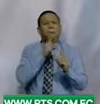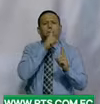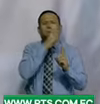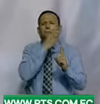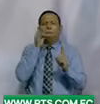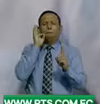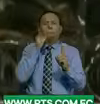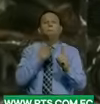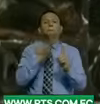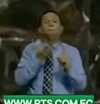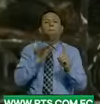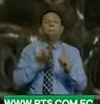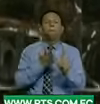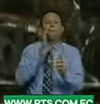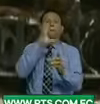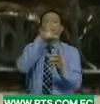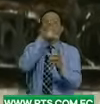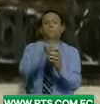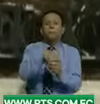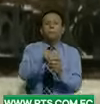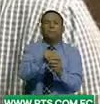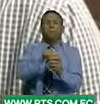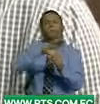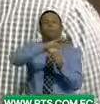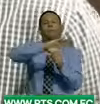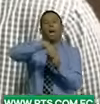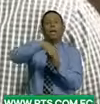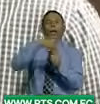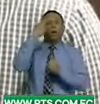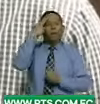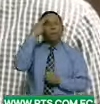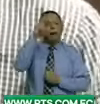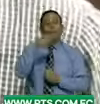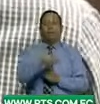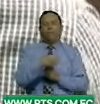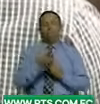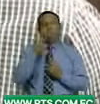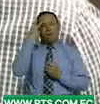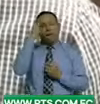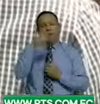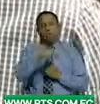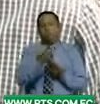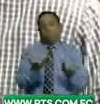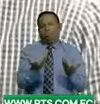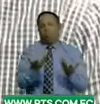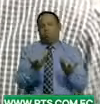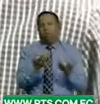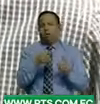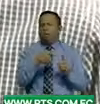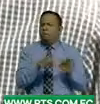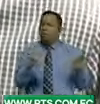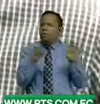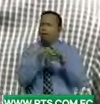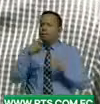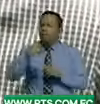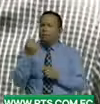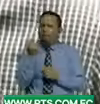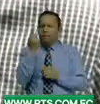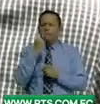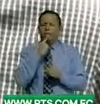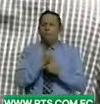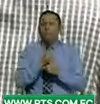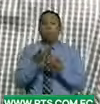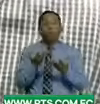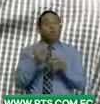prefiriendo atrincherarse en la Embajada Mexicana. Aquí la parte importantísima que hay que entender es que hay una sola convención que regula esta materia,